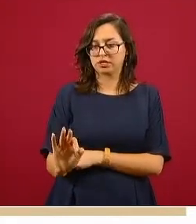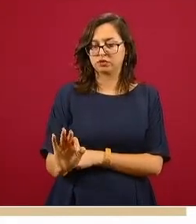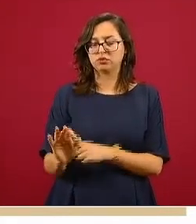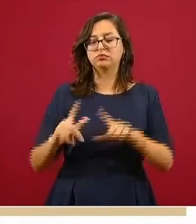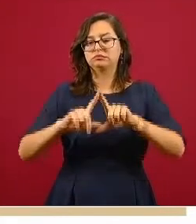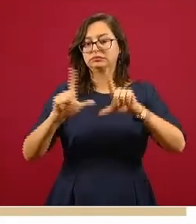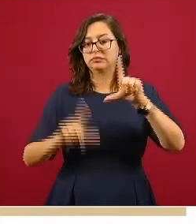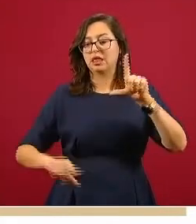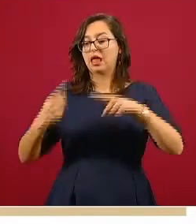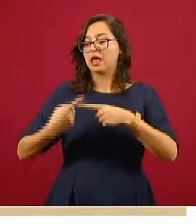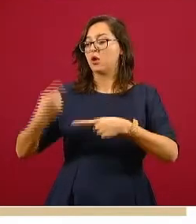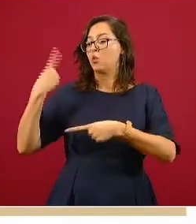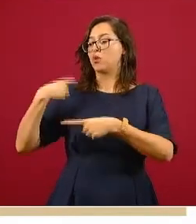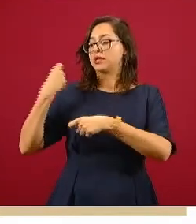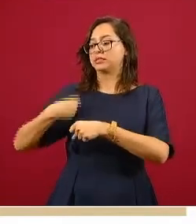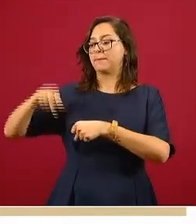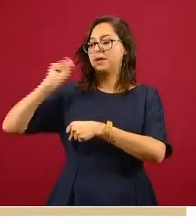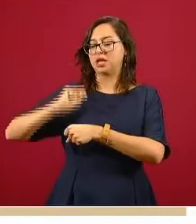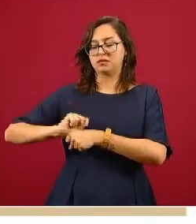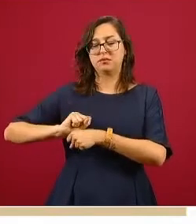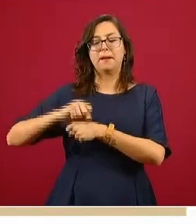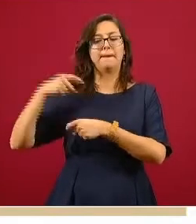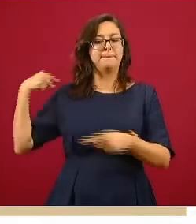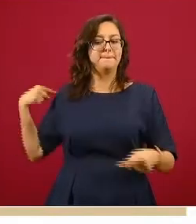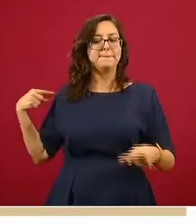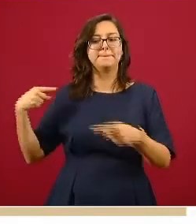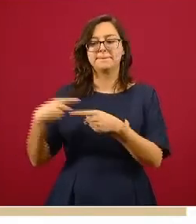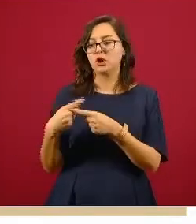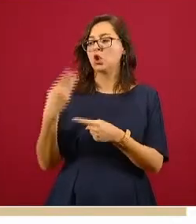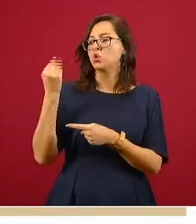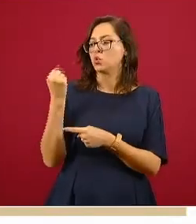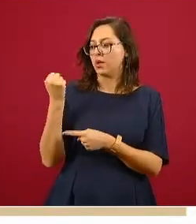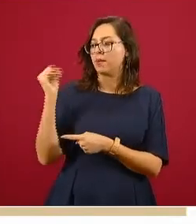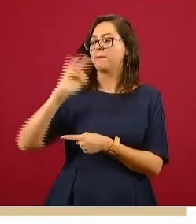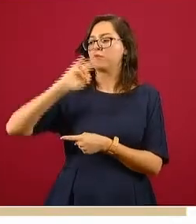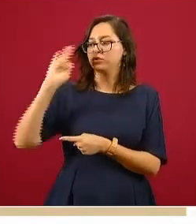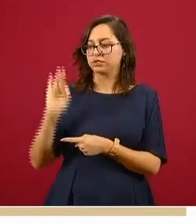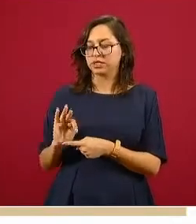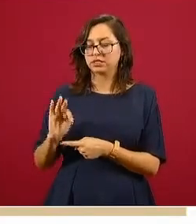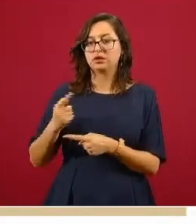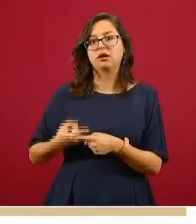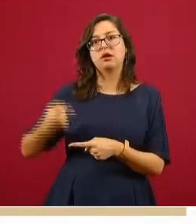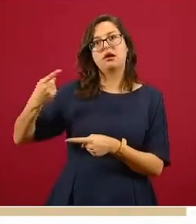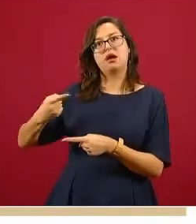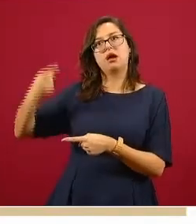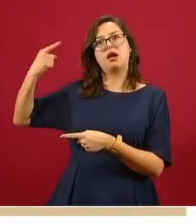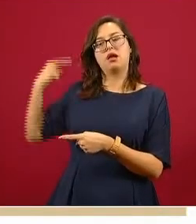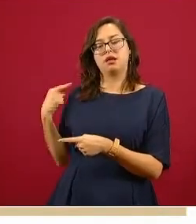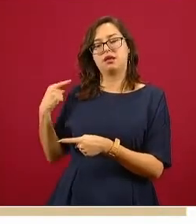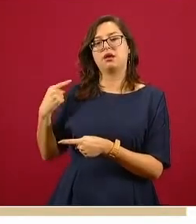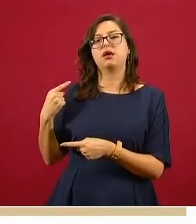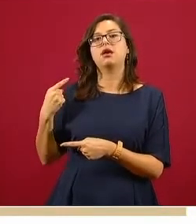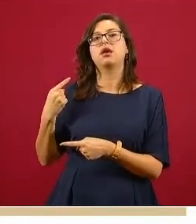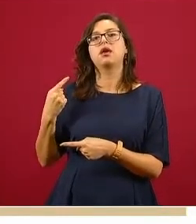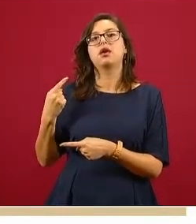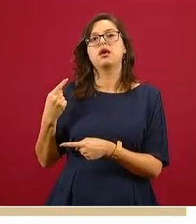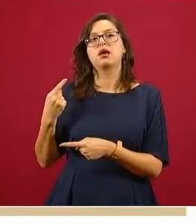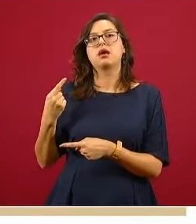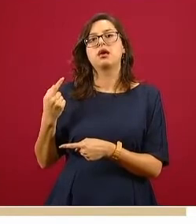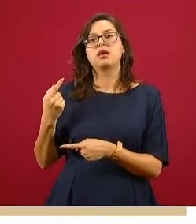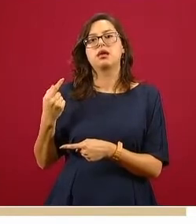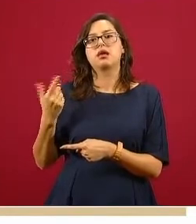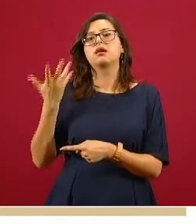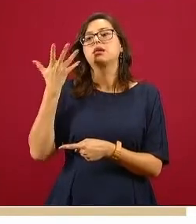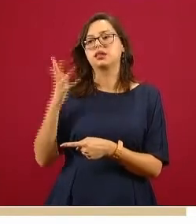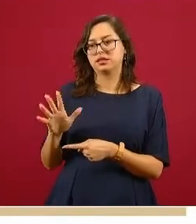de haber estado la semana anterior también prácticamente toda la anterior en un 9% y la anterior inmediata también de esa en